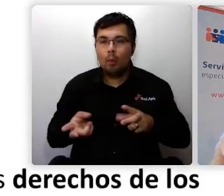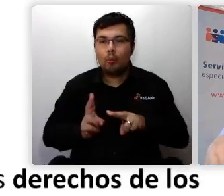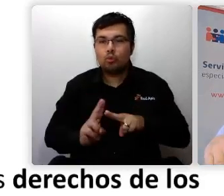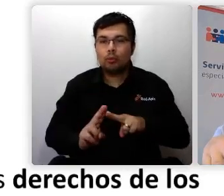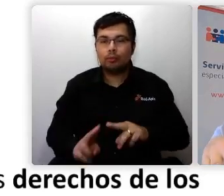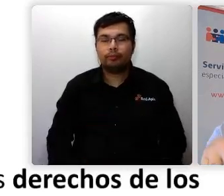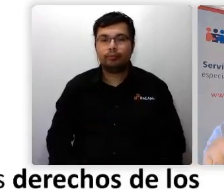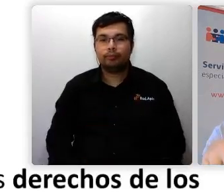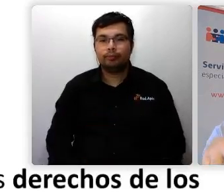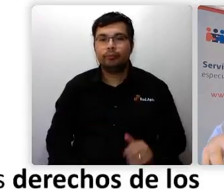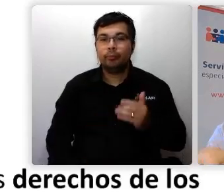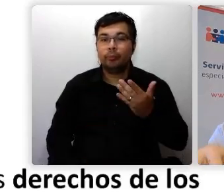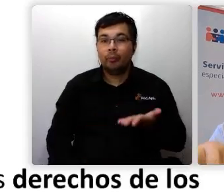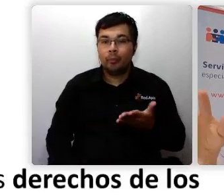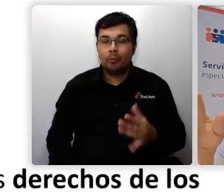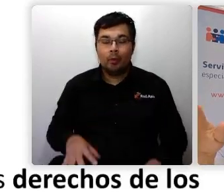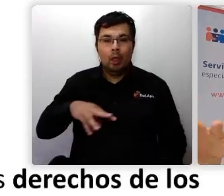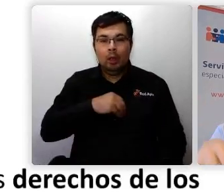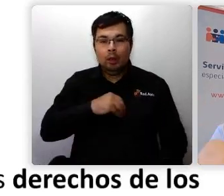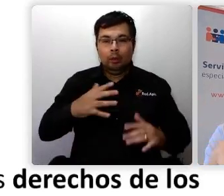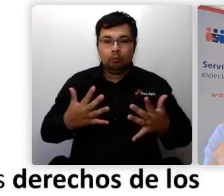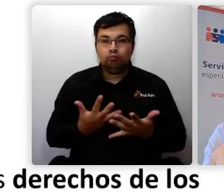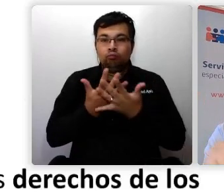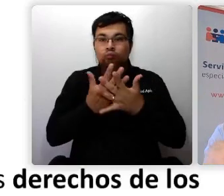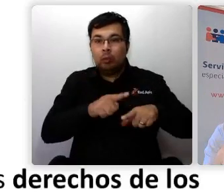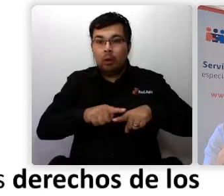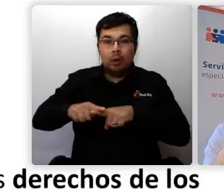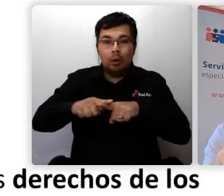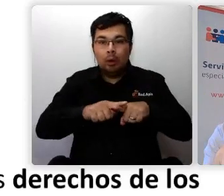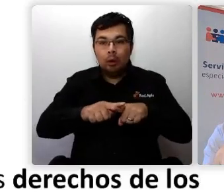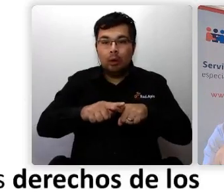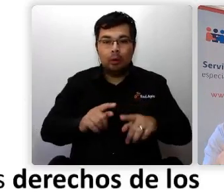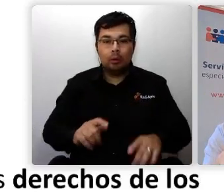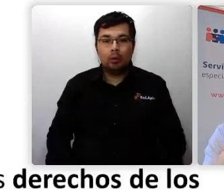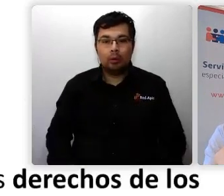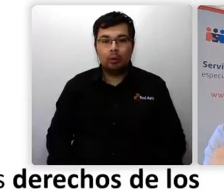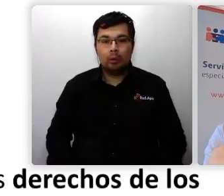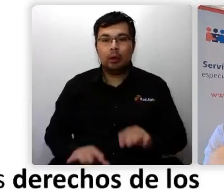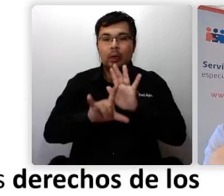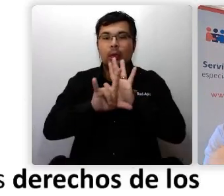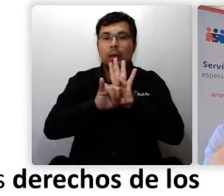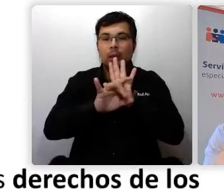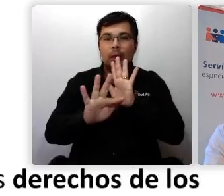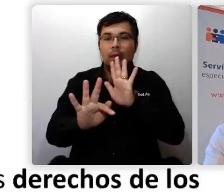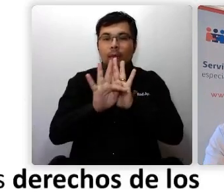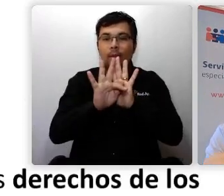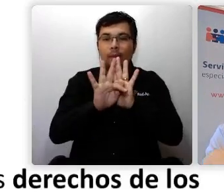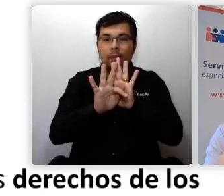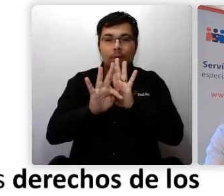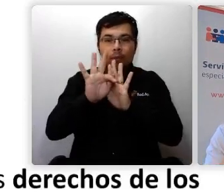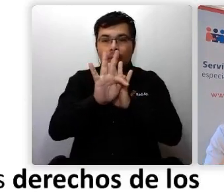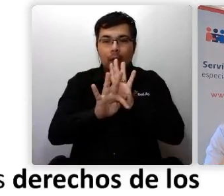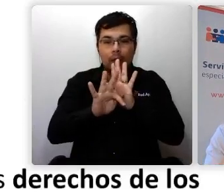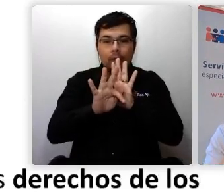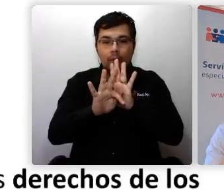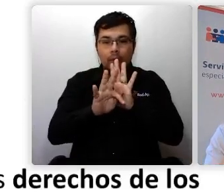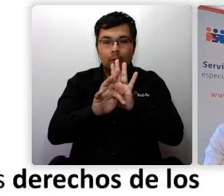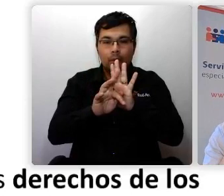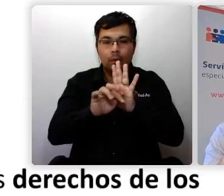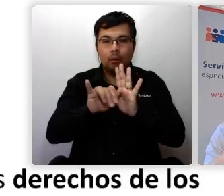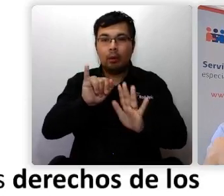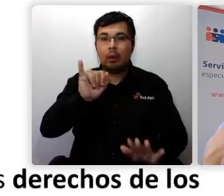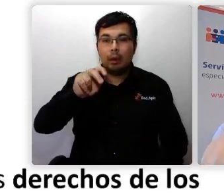Entonces, a través de nuestras redes sociales, en Instagram, Facebook, LinkedIn, y a través de nuestra página, a contar de enero, vamos a empezar a promocionar